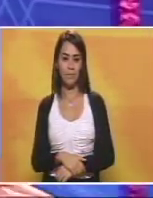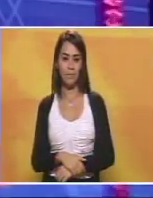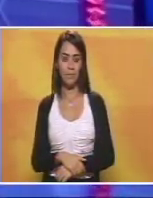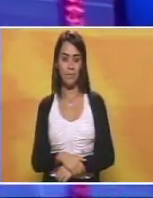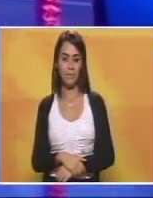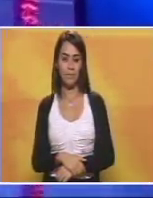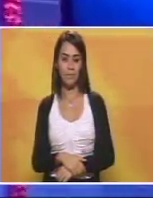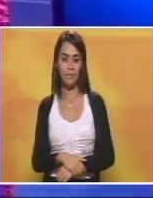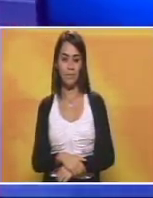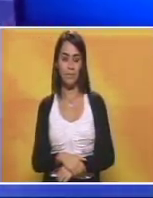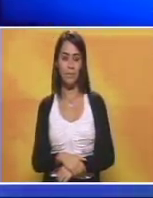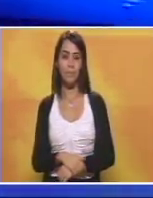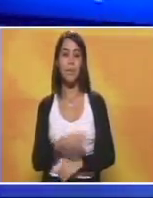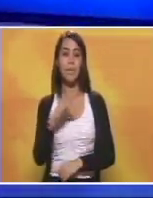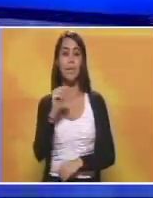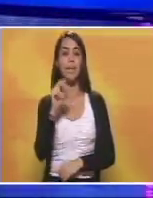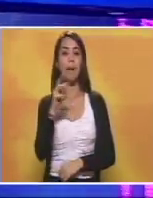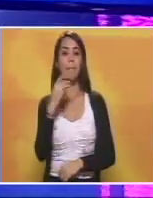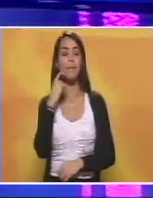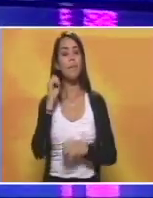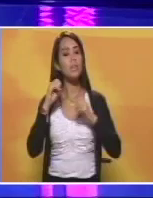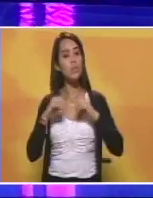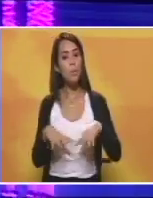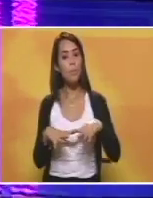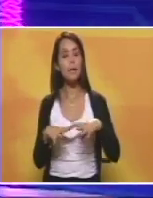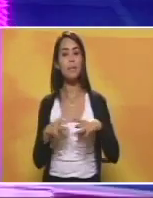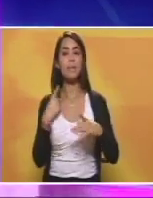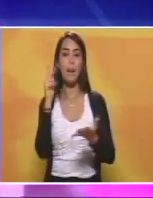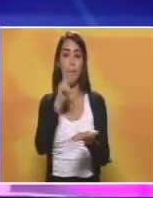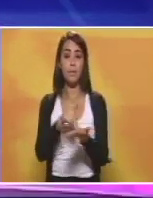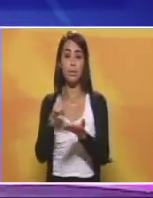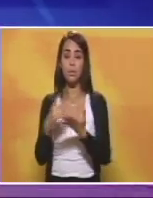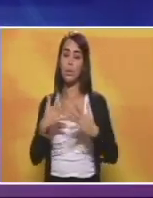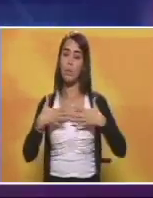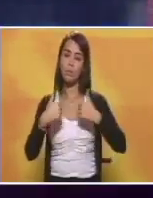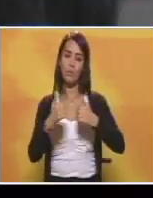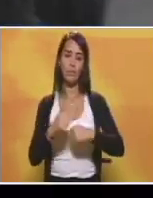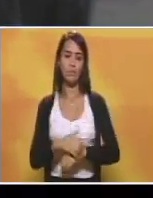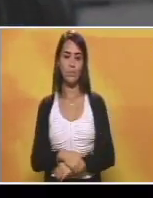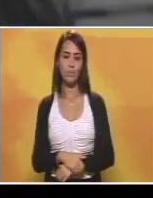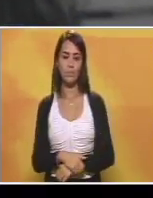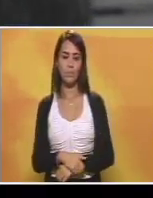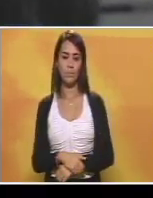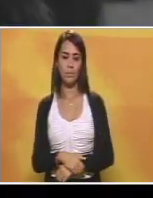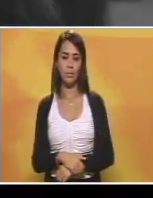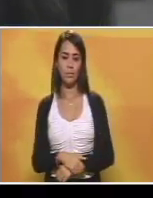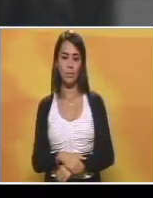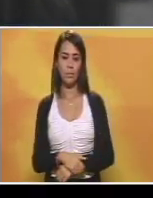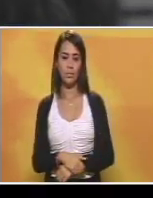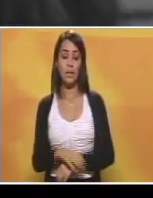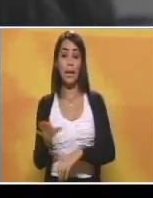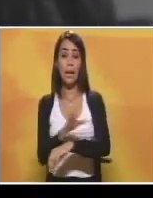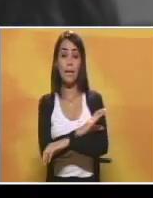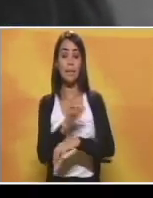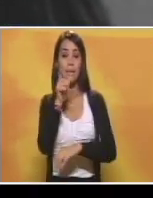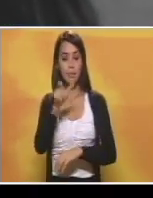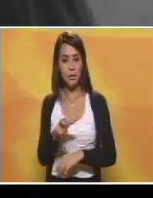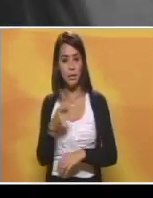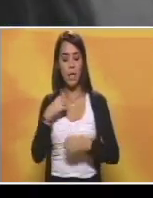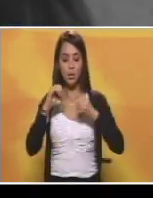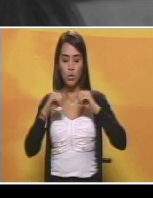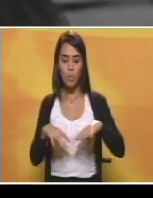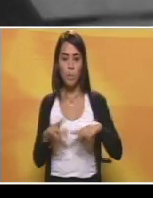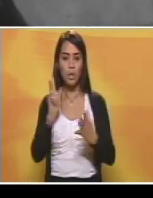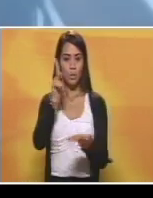seguimos con camila cabello quien tuvo que suspender una presentación por problemas de salud la cantante se vio obligada a suspender